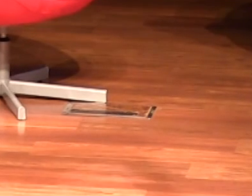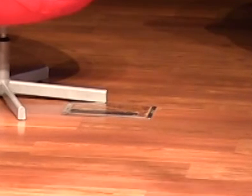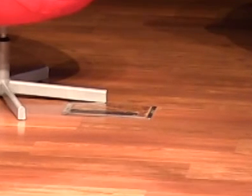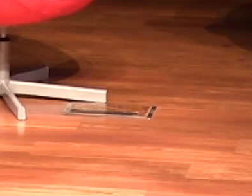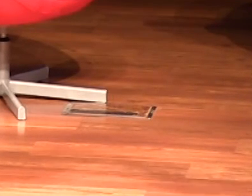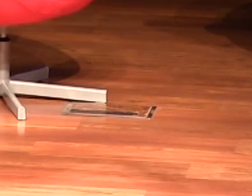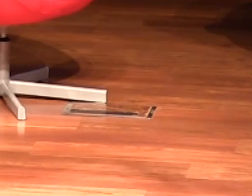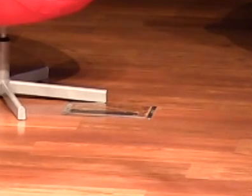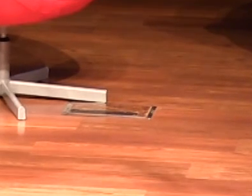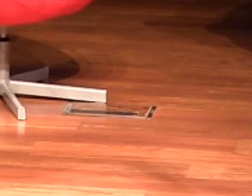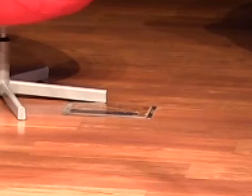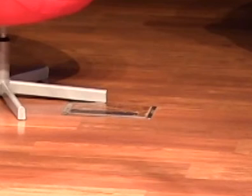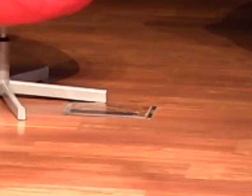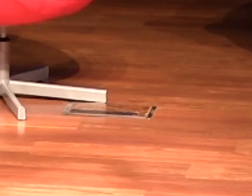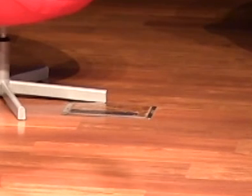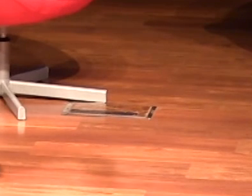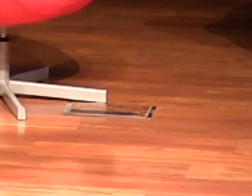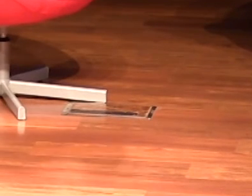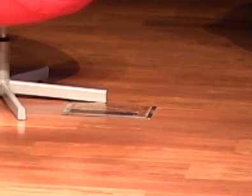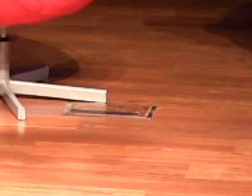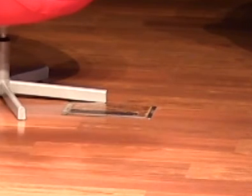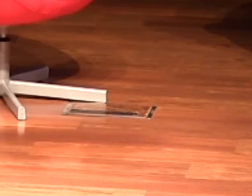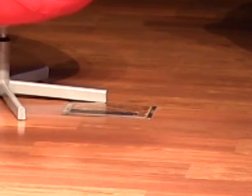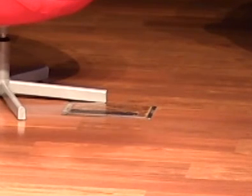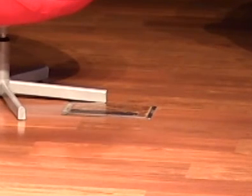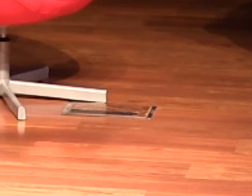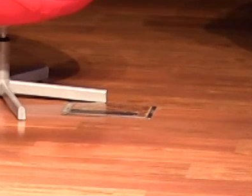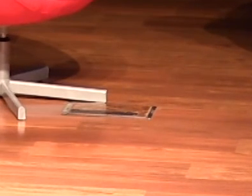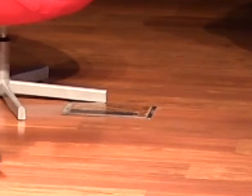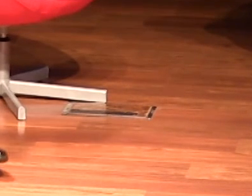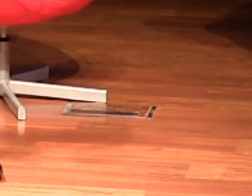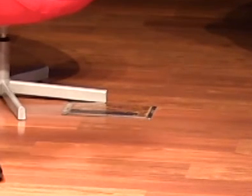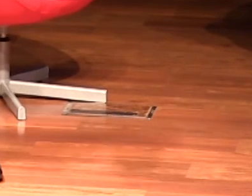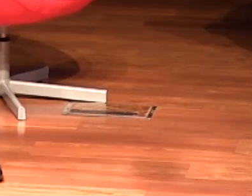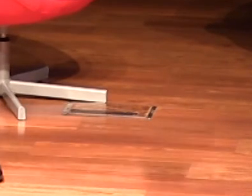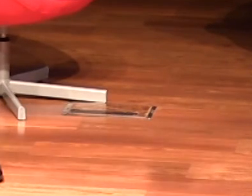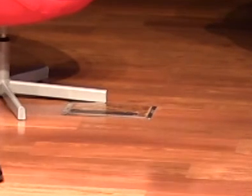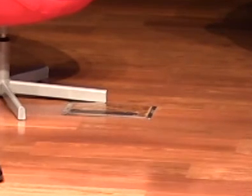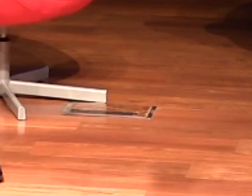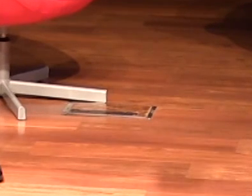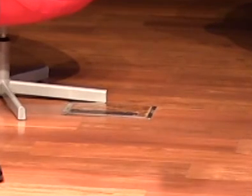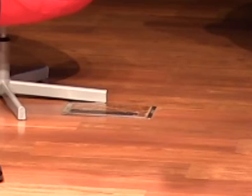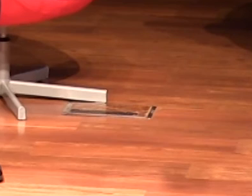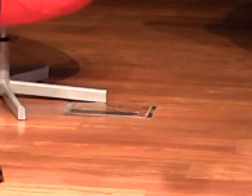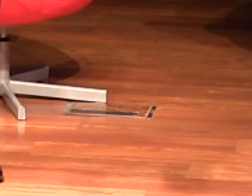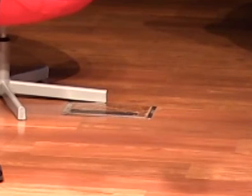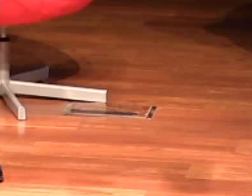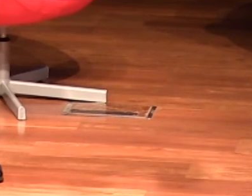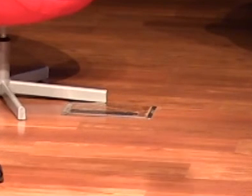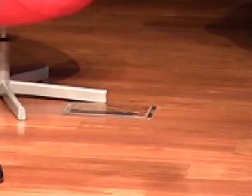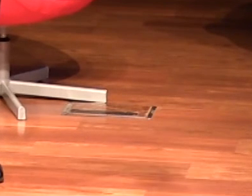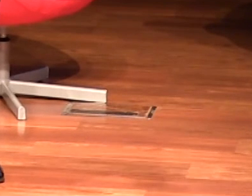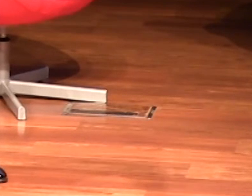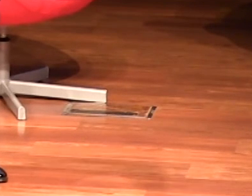explica toda la varianza de la ecuación. Sin embargo, medidas muy objetivas, muy precisas, probablemente nos van a dar pequeñas ventanas que a lo mejor son